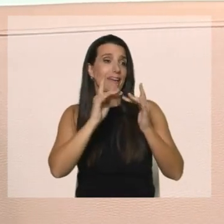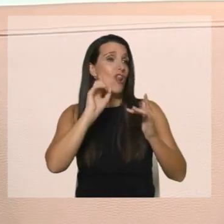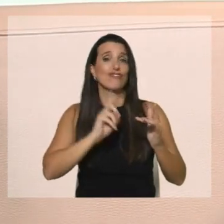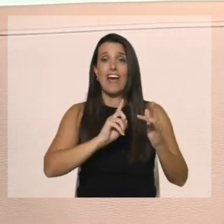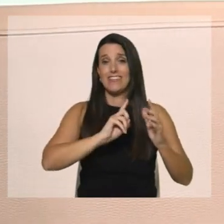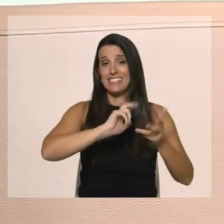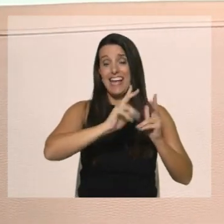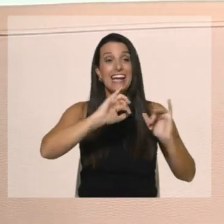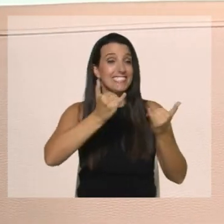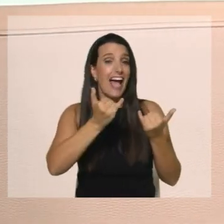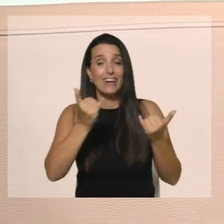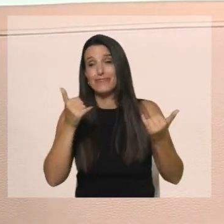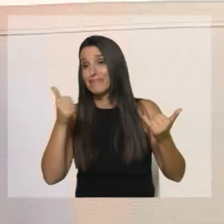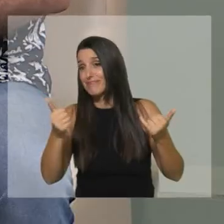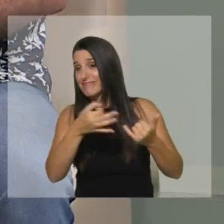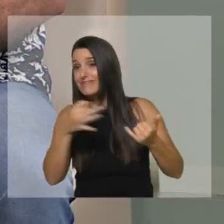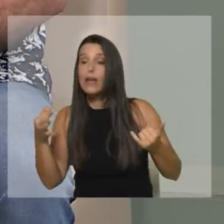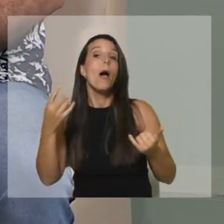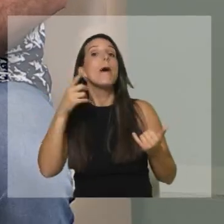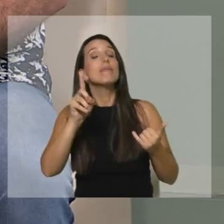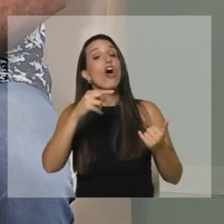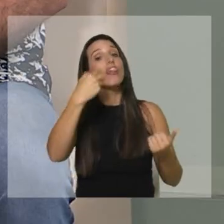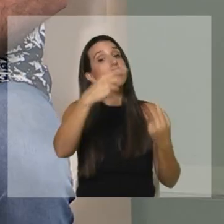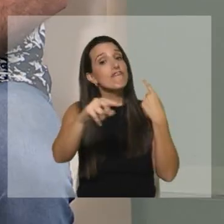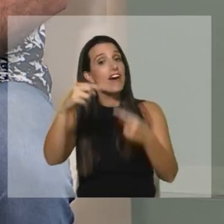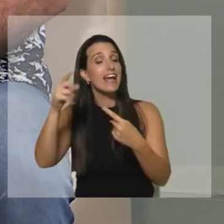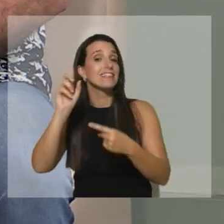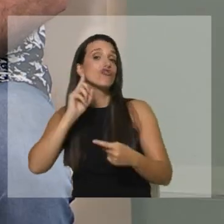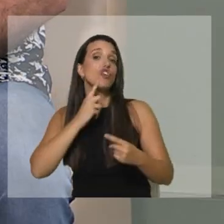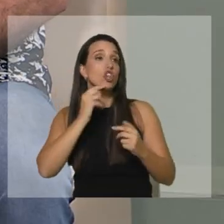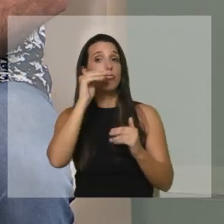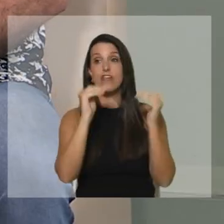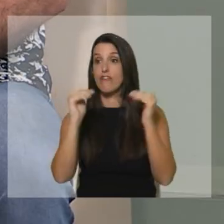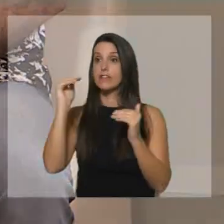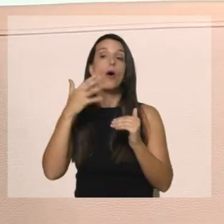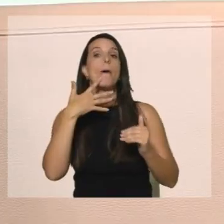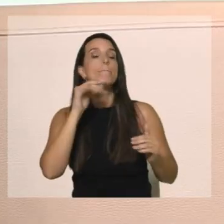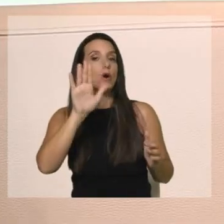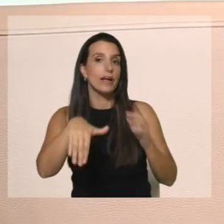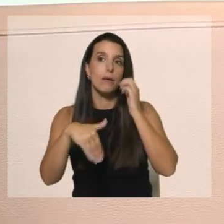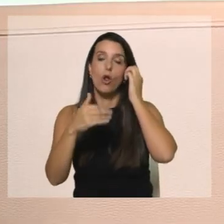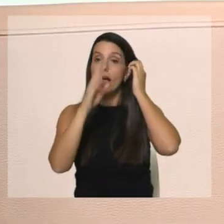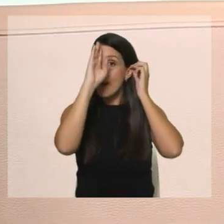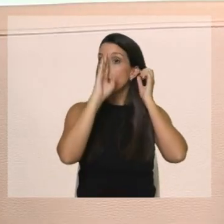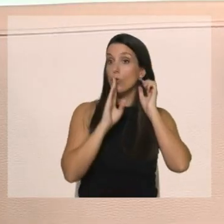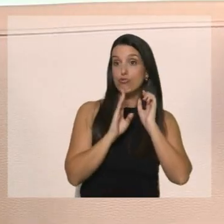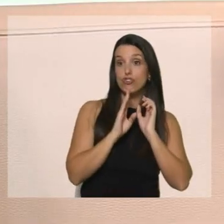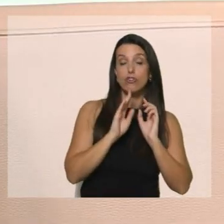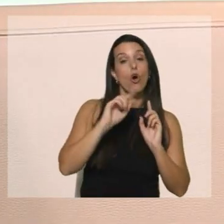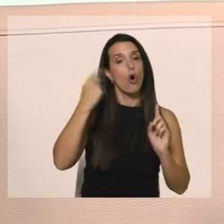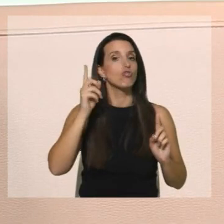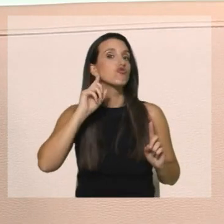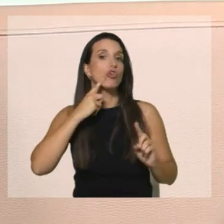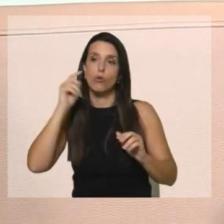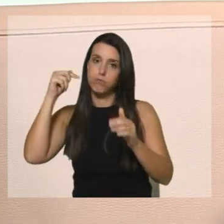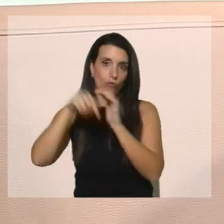sea que ya eso es un avance. Recontra. Pero sí hay distintos tipos de personas sordas. Hay la hipoacusia y también están los sordos profundos.